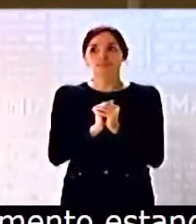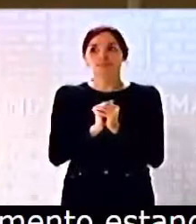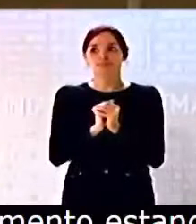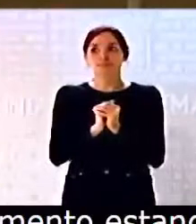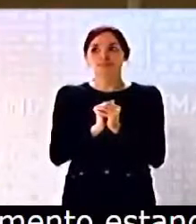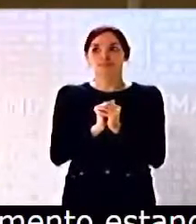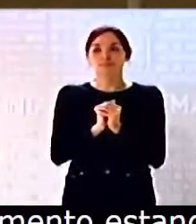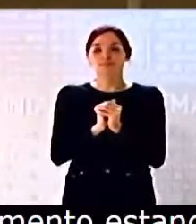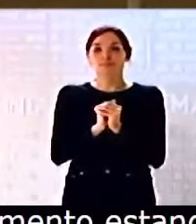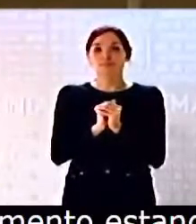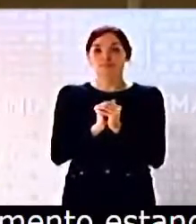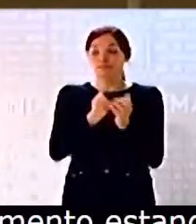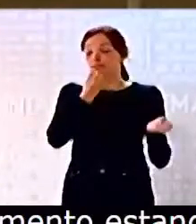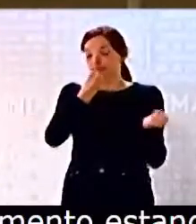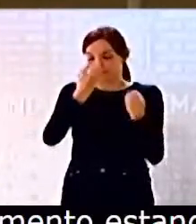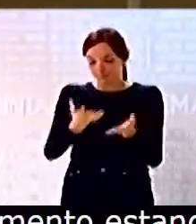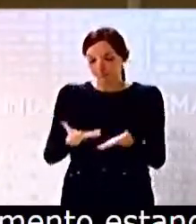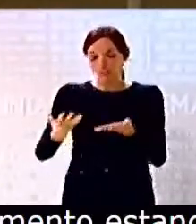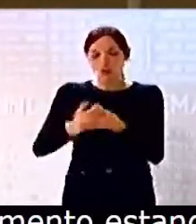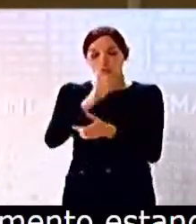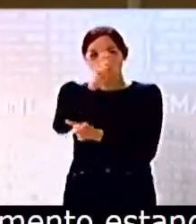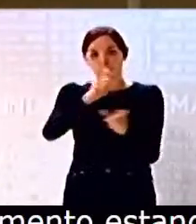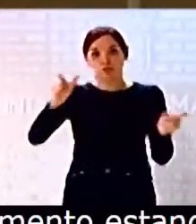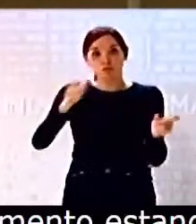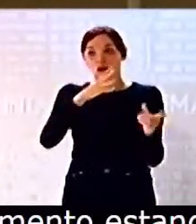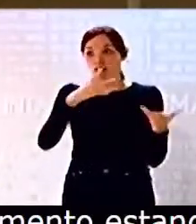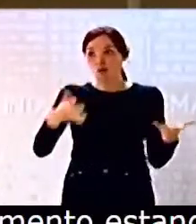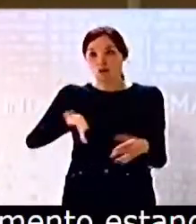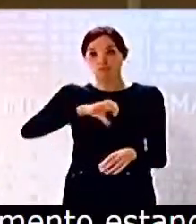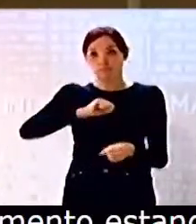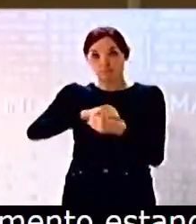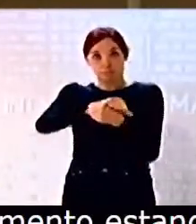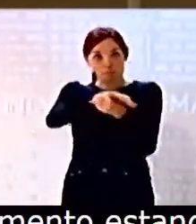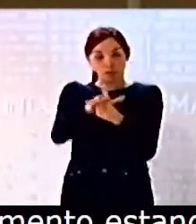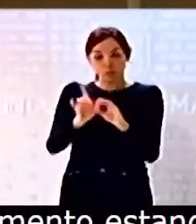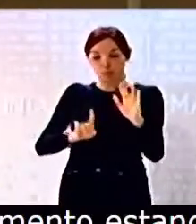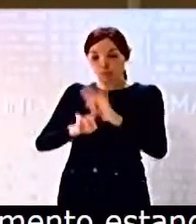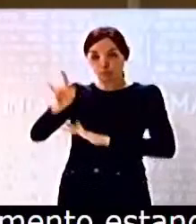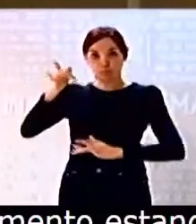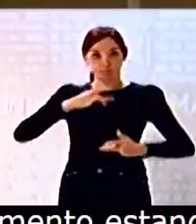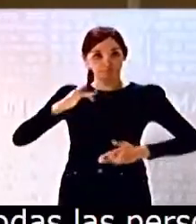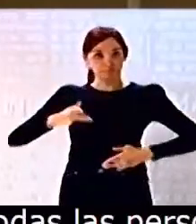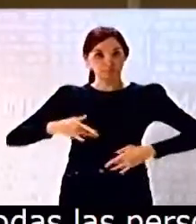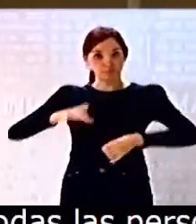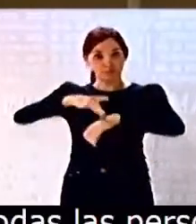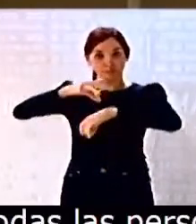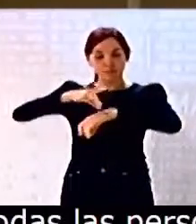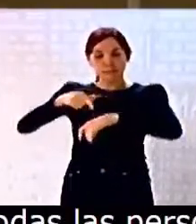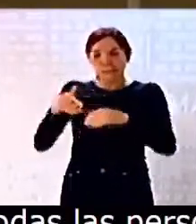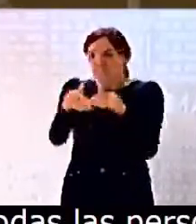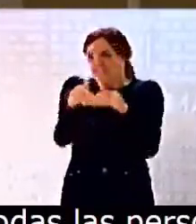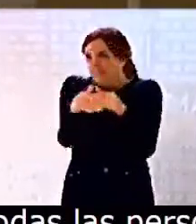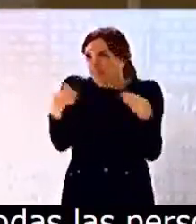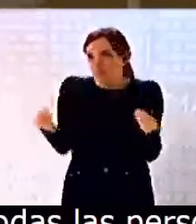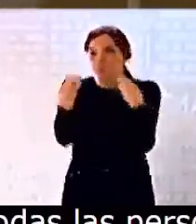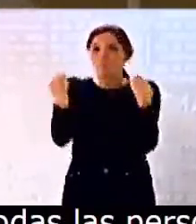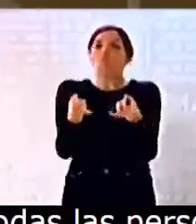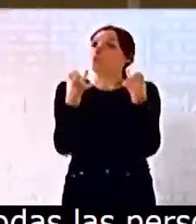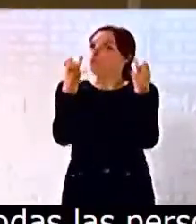trasladarle a todas las personas que en este momento están infectadas por el coronavirus y que han desarrollado la COVID-19 que tengan una pronta y completa